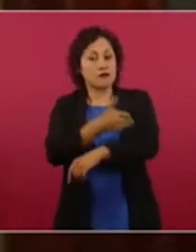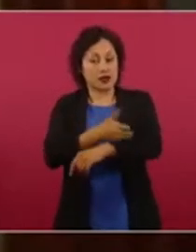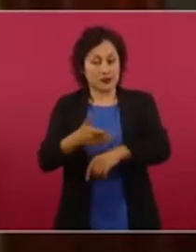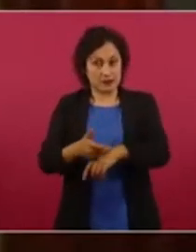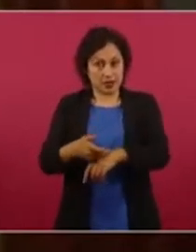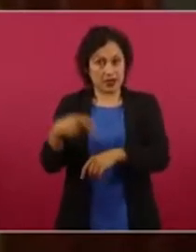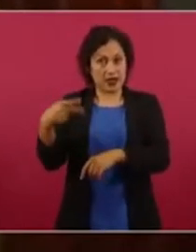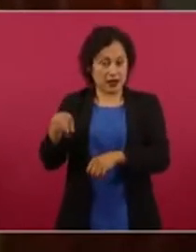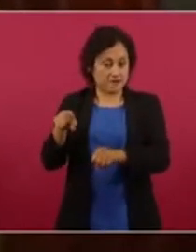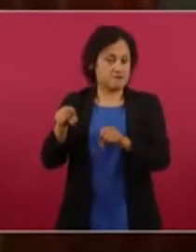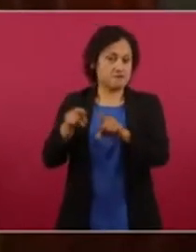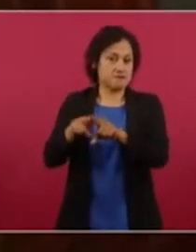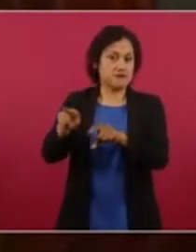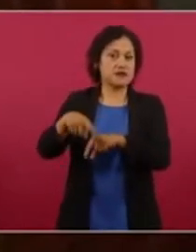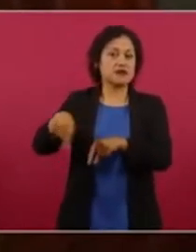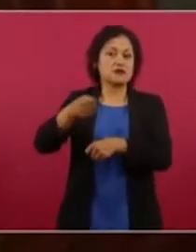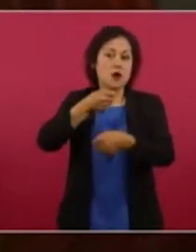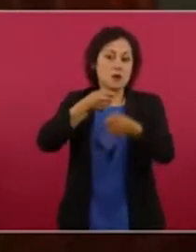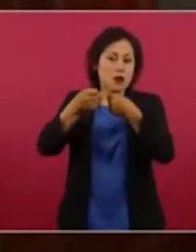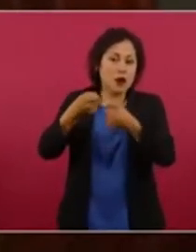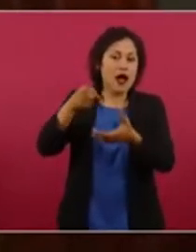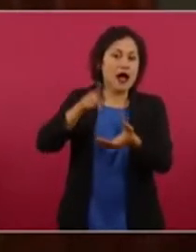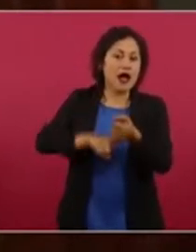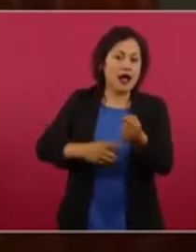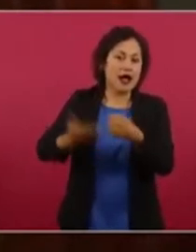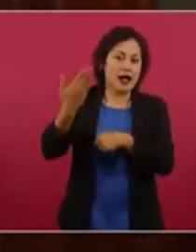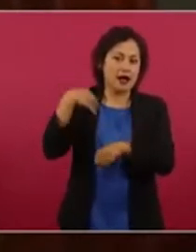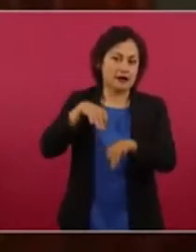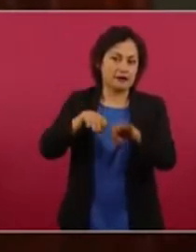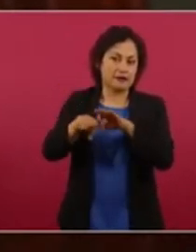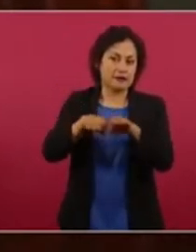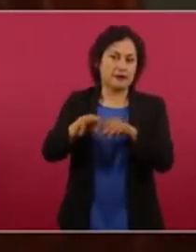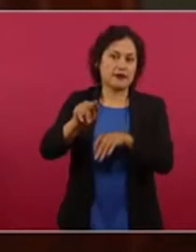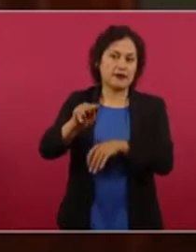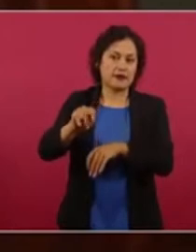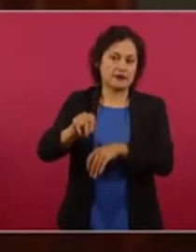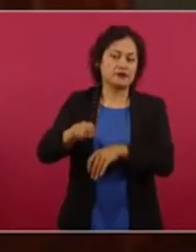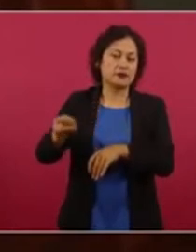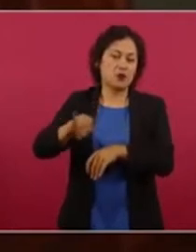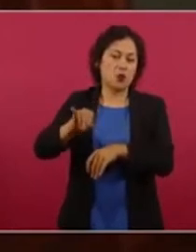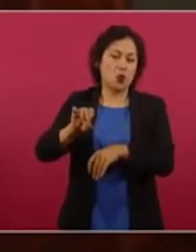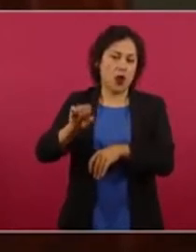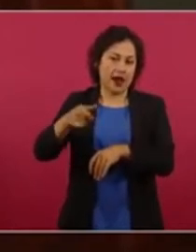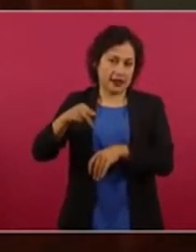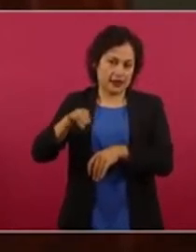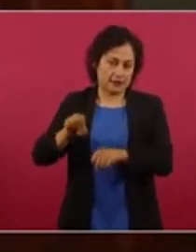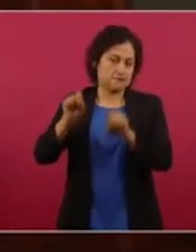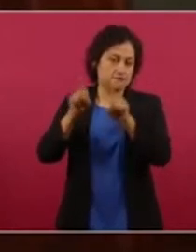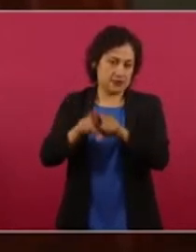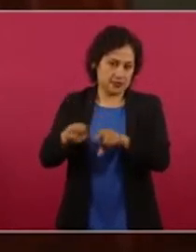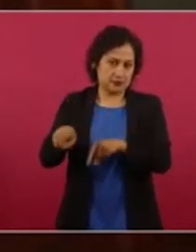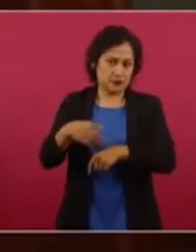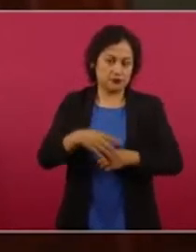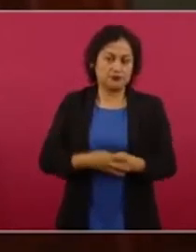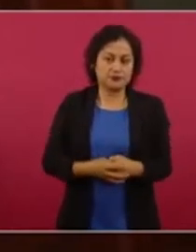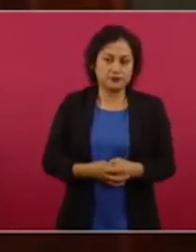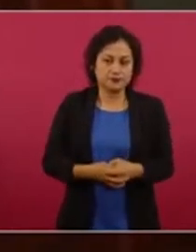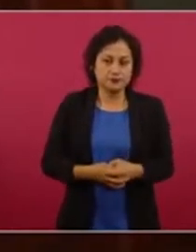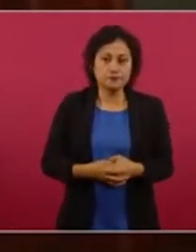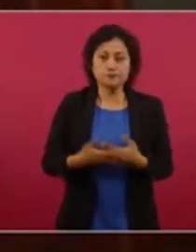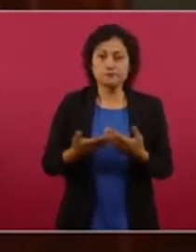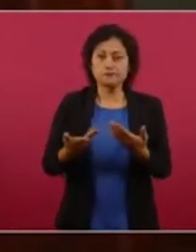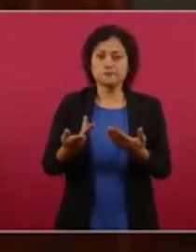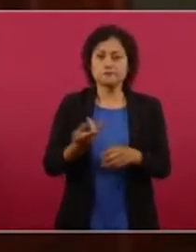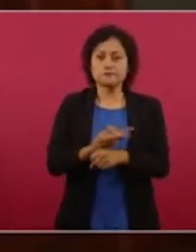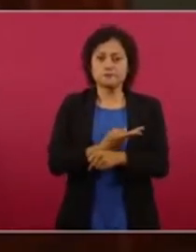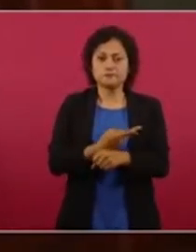estelar de ese entonces de Televisa, Joaquín López Dóriga Belandía. Ahí, la poderosa